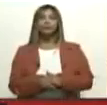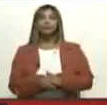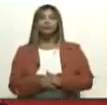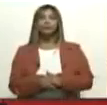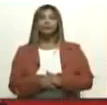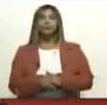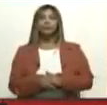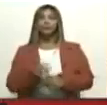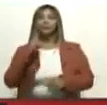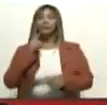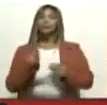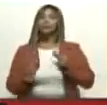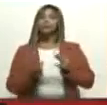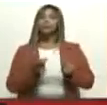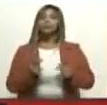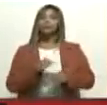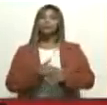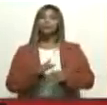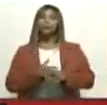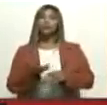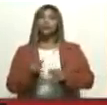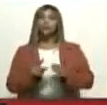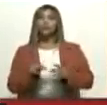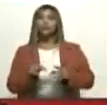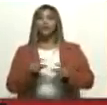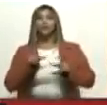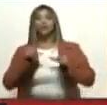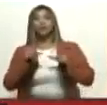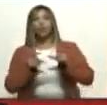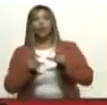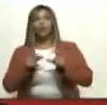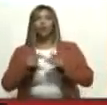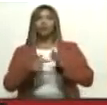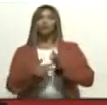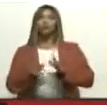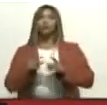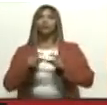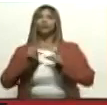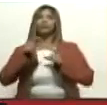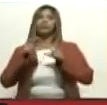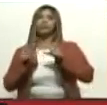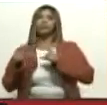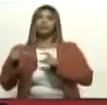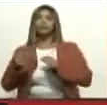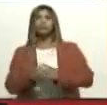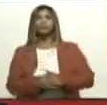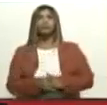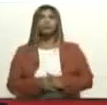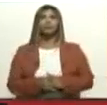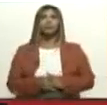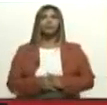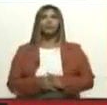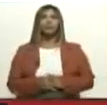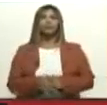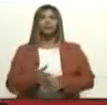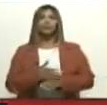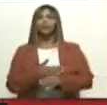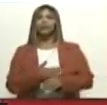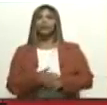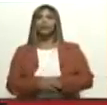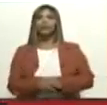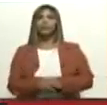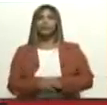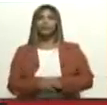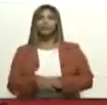tenemos que estar muy atentos a ello porque tiene que ver con la ilustración, tiene que ver con los textos ilustrados, ¿no? Recientemente sacamos